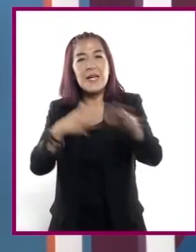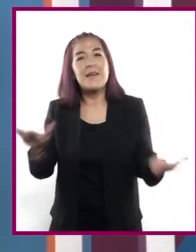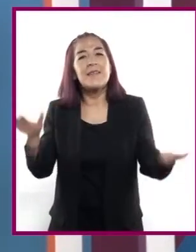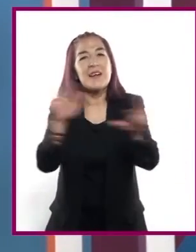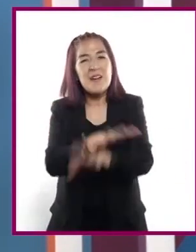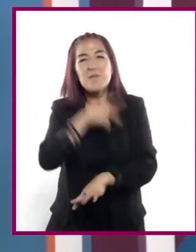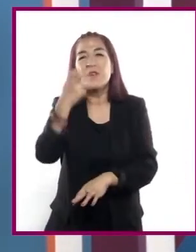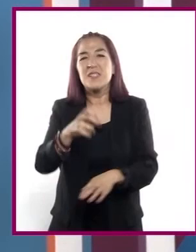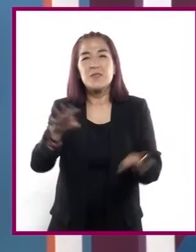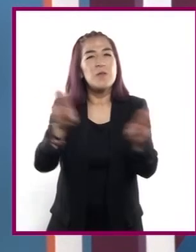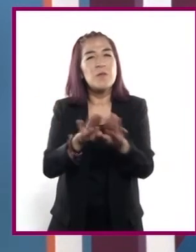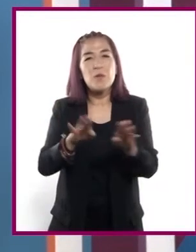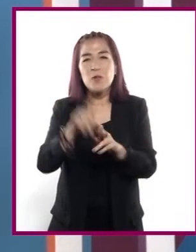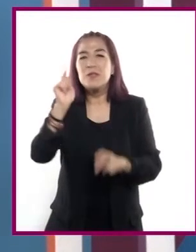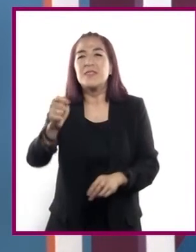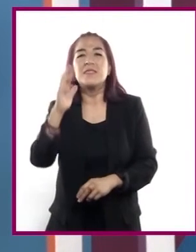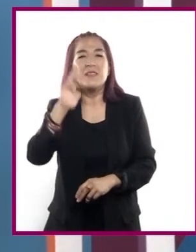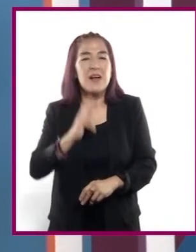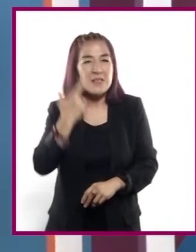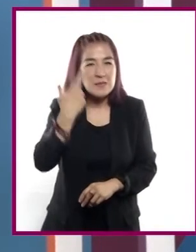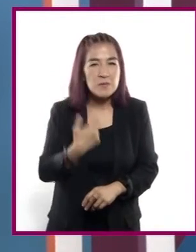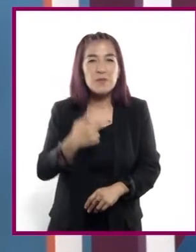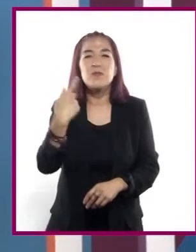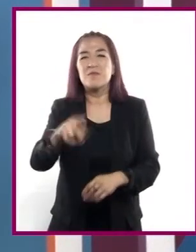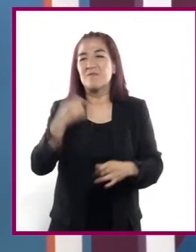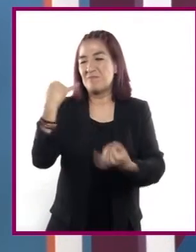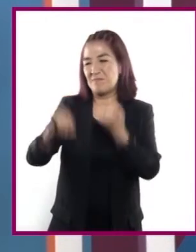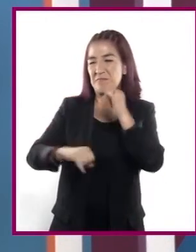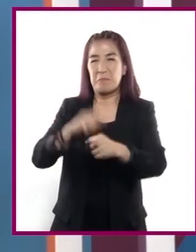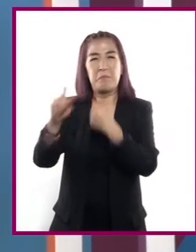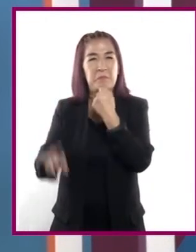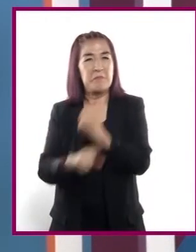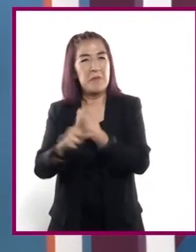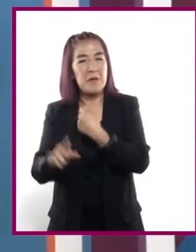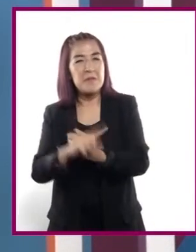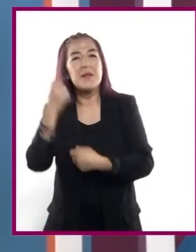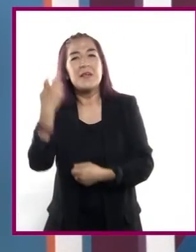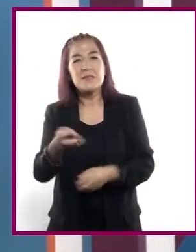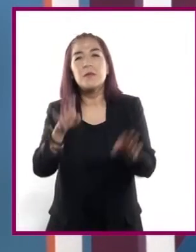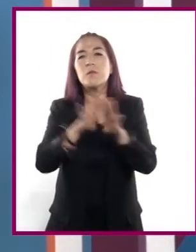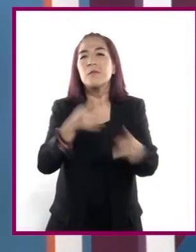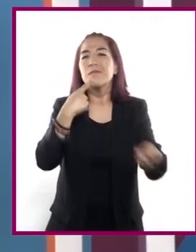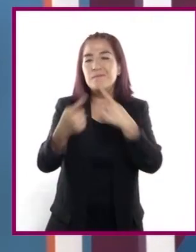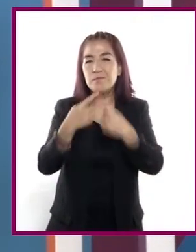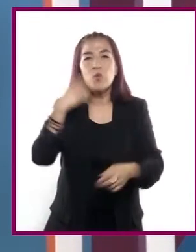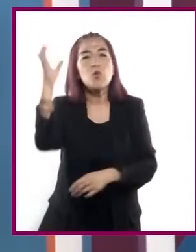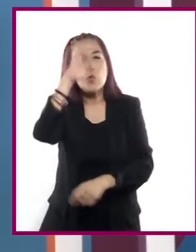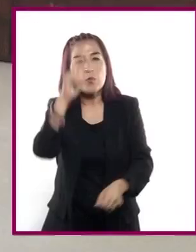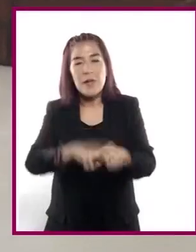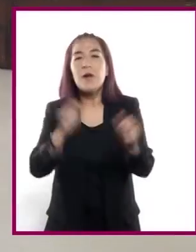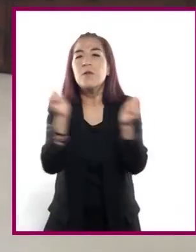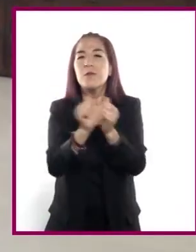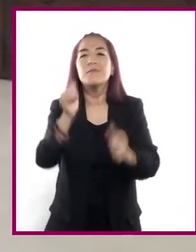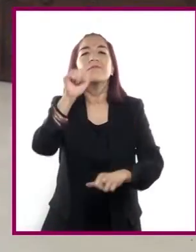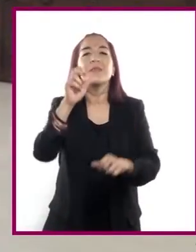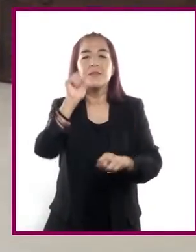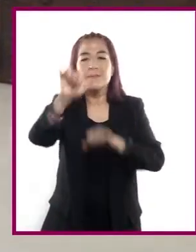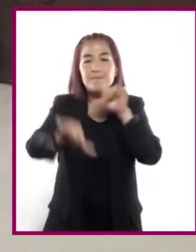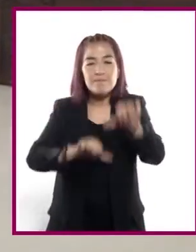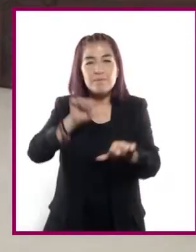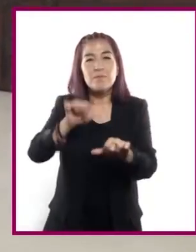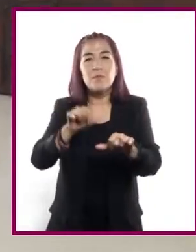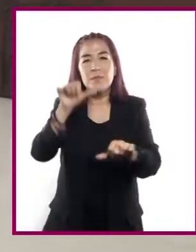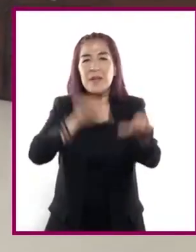los estereotipos, el racismo, los prejuicios, mediante el diálogo cultural y la empatía.